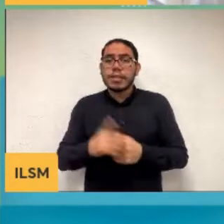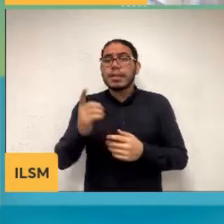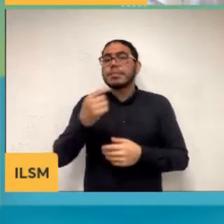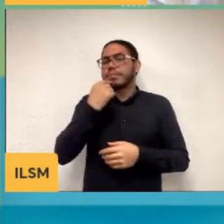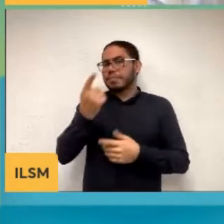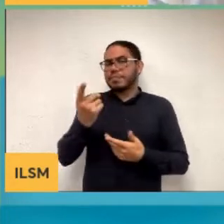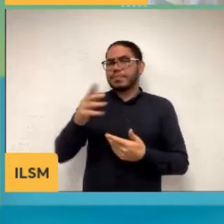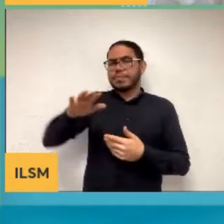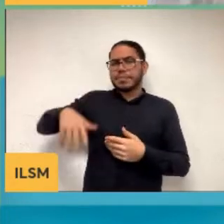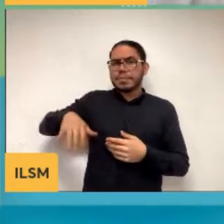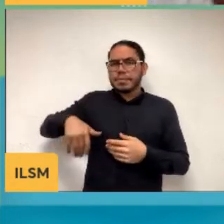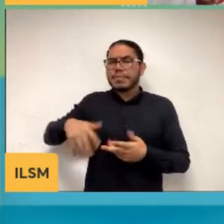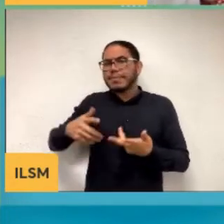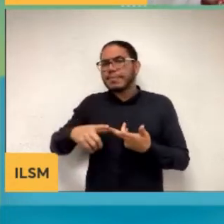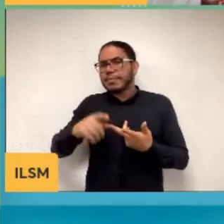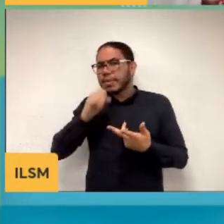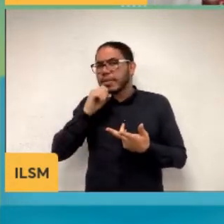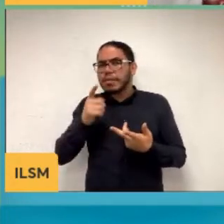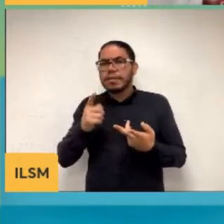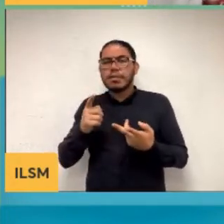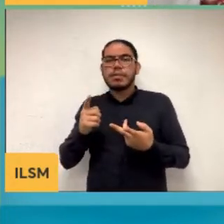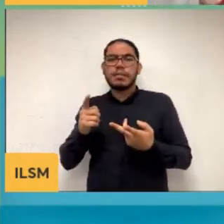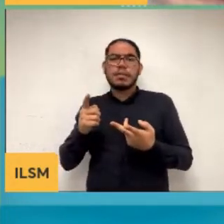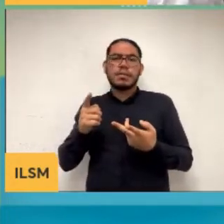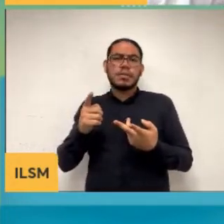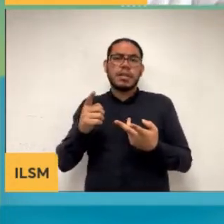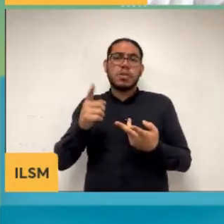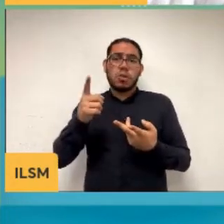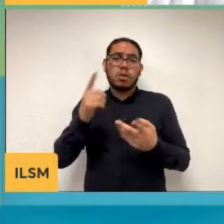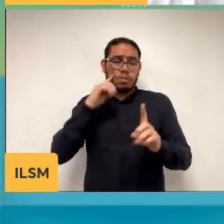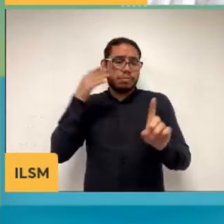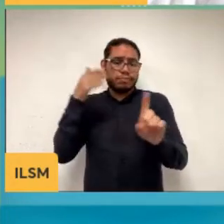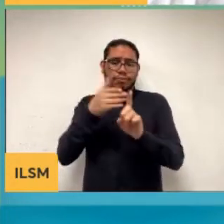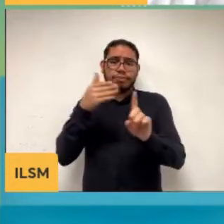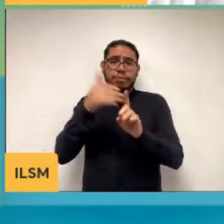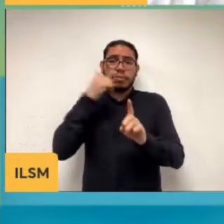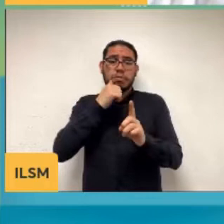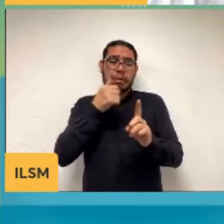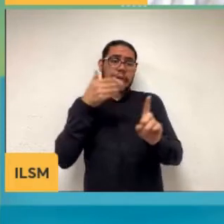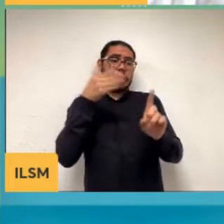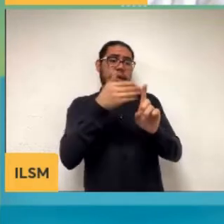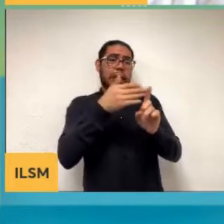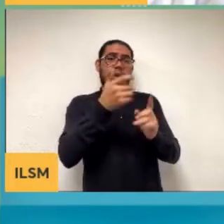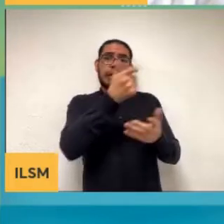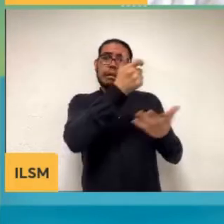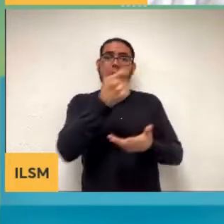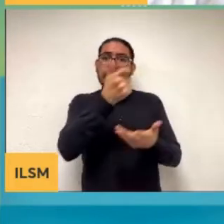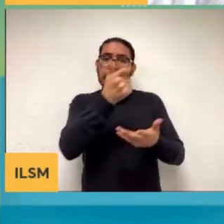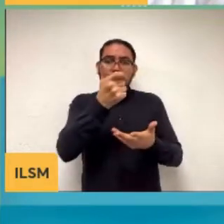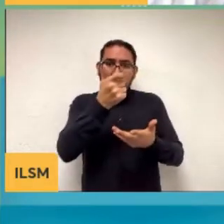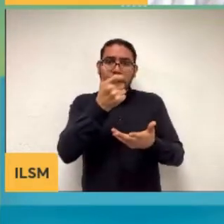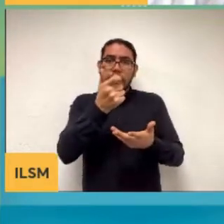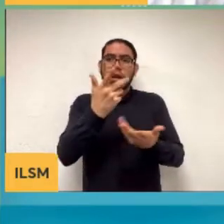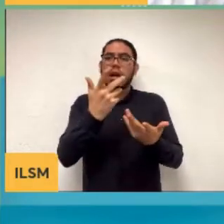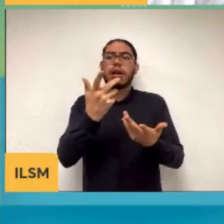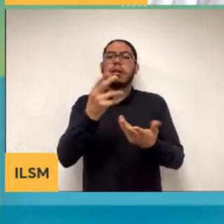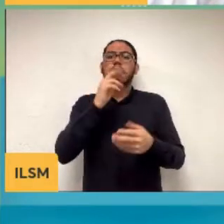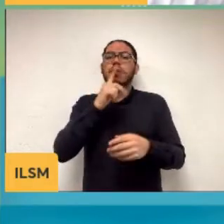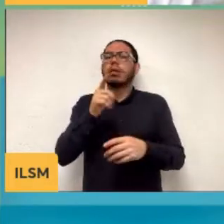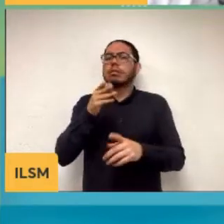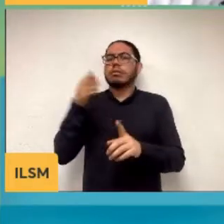anterior ponente, que nos centramos mucho en el capital económico, pero realmente también el capital social